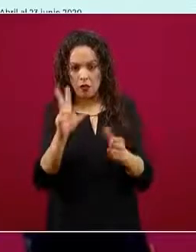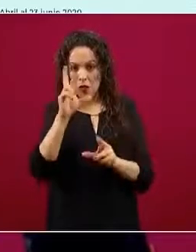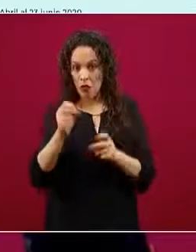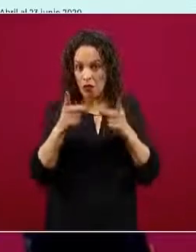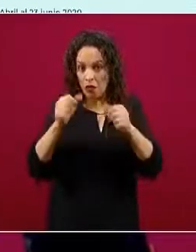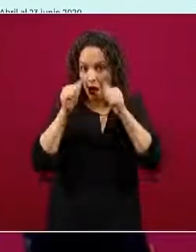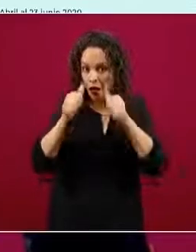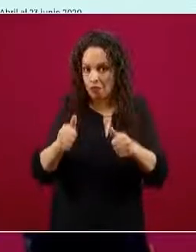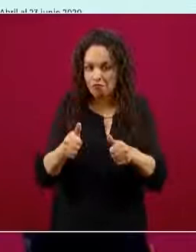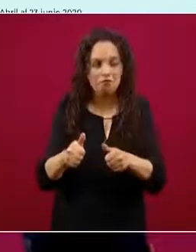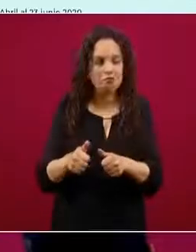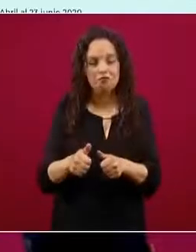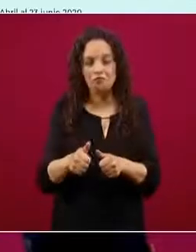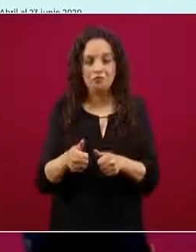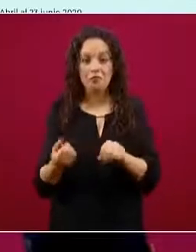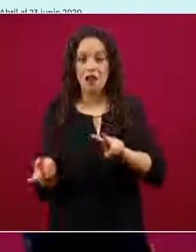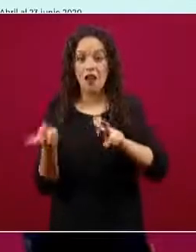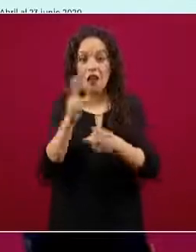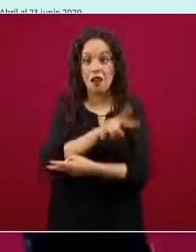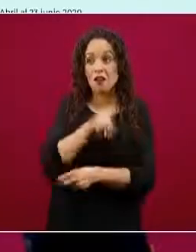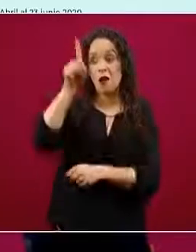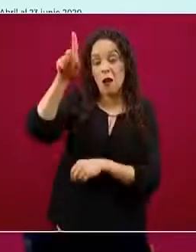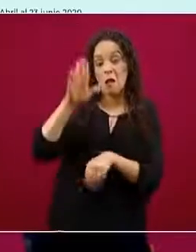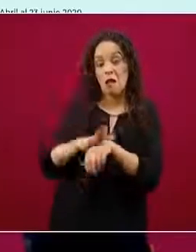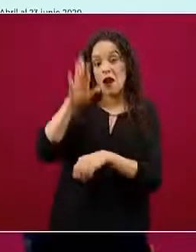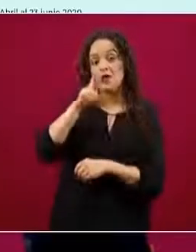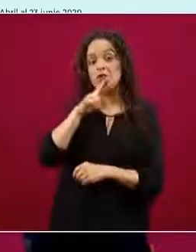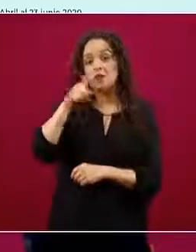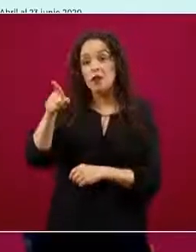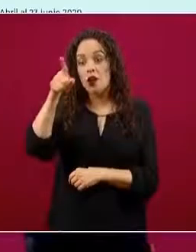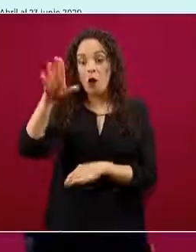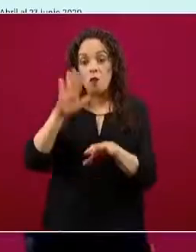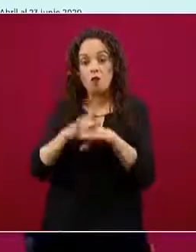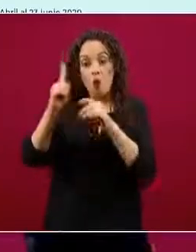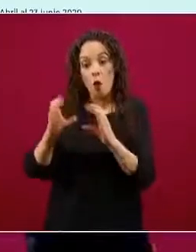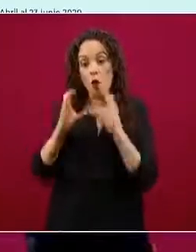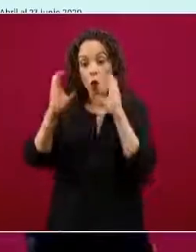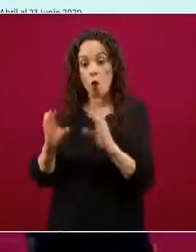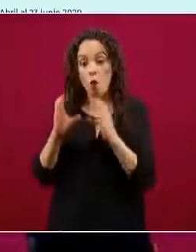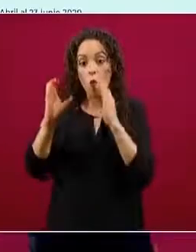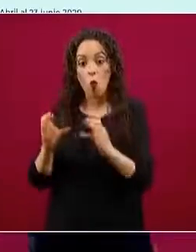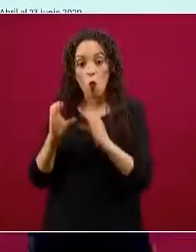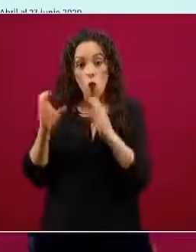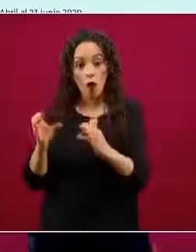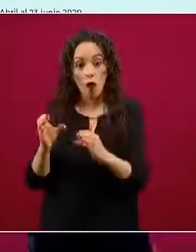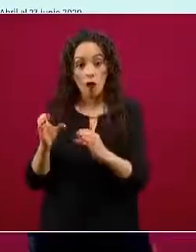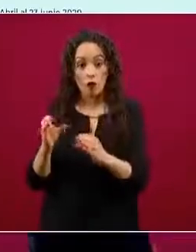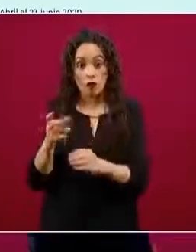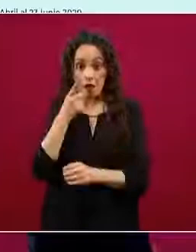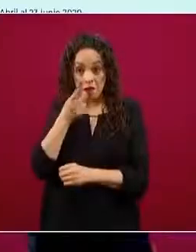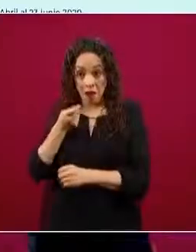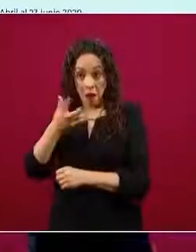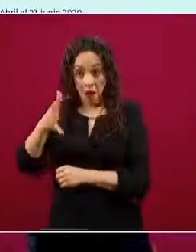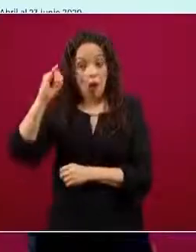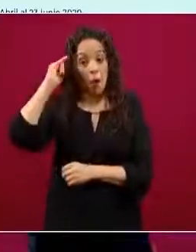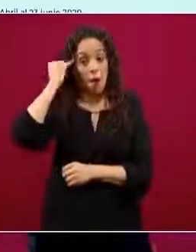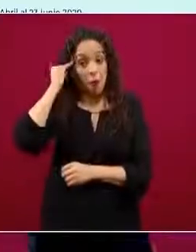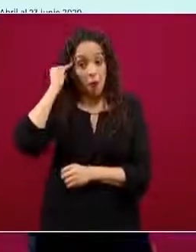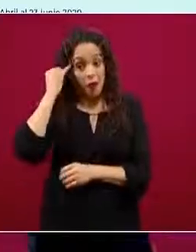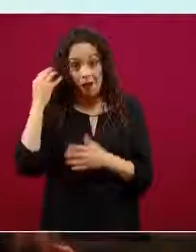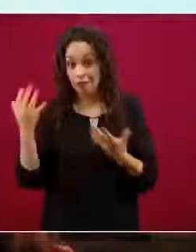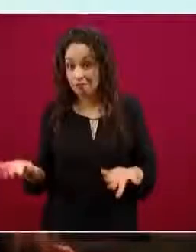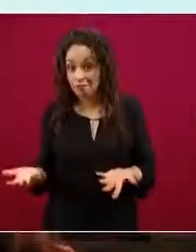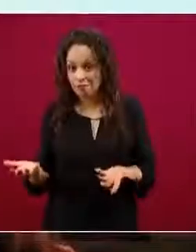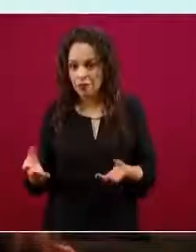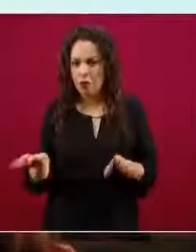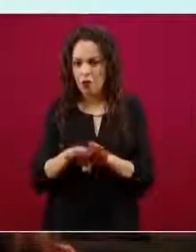creo que les está yendo mejor, son más cuidadosos los indígenas, los que se dicen indígenas. ¿Y cómo definimos la